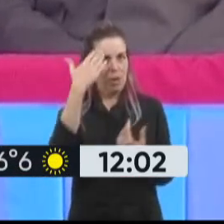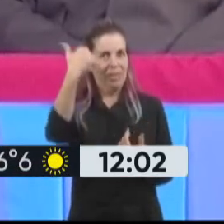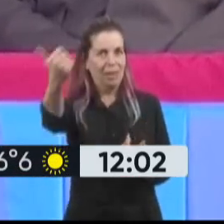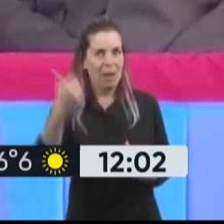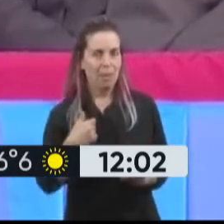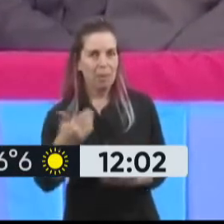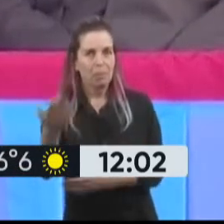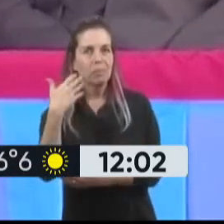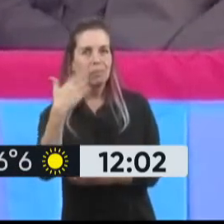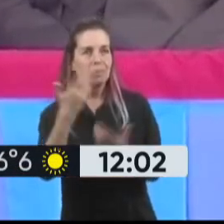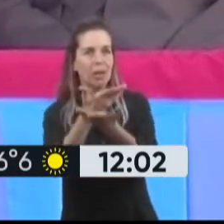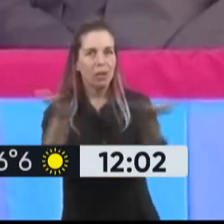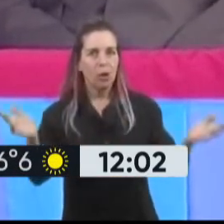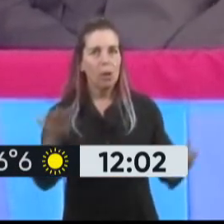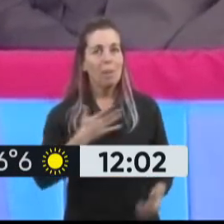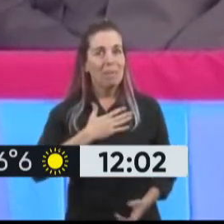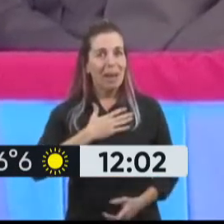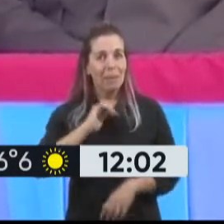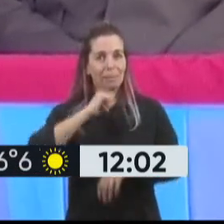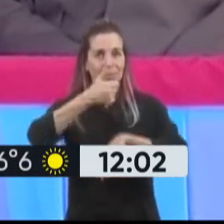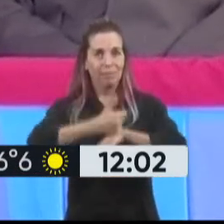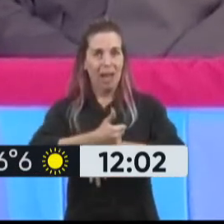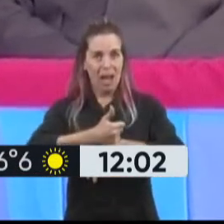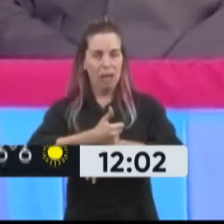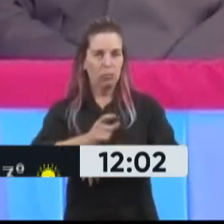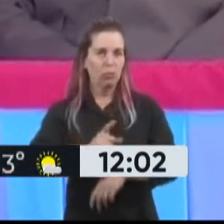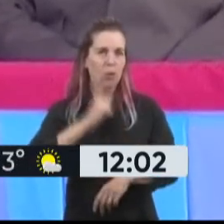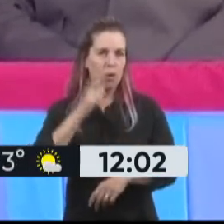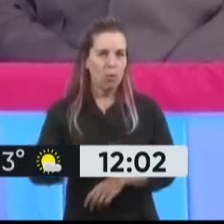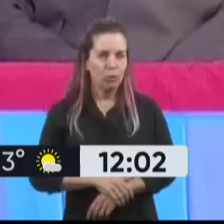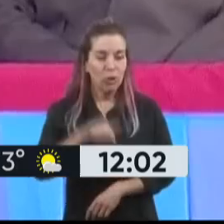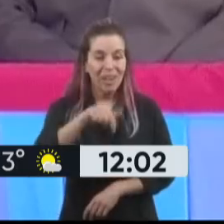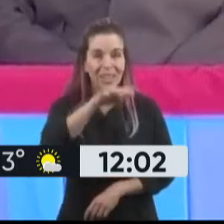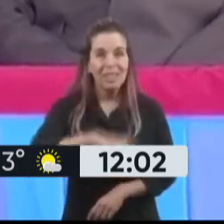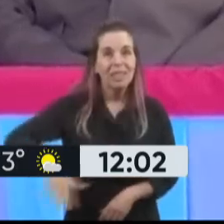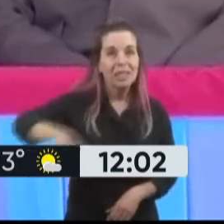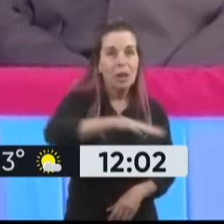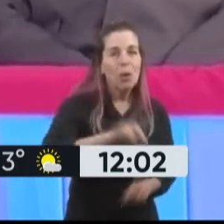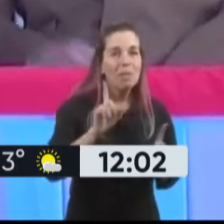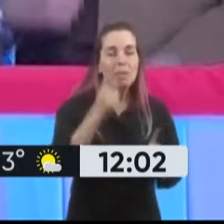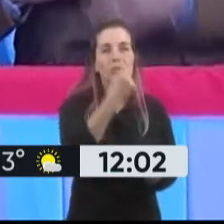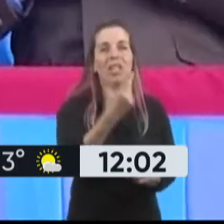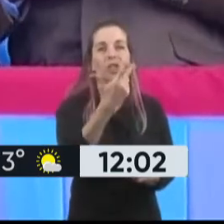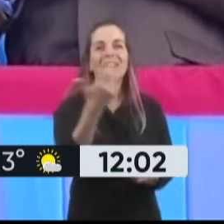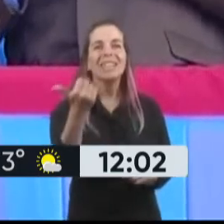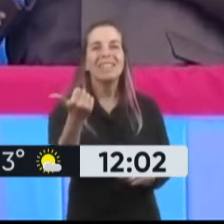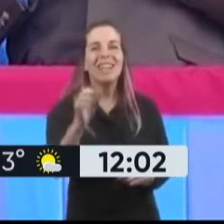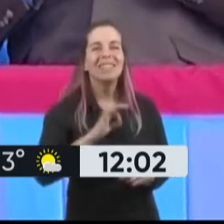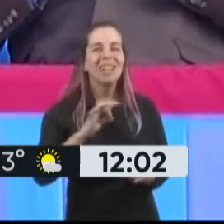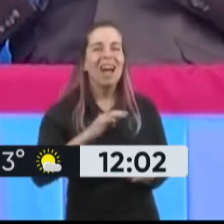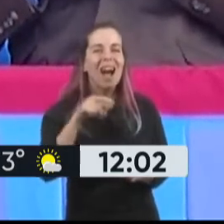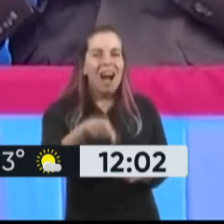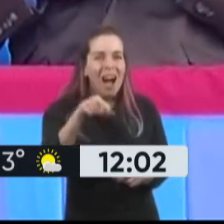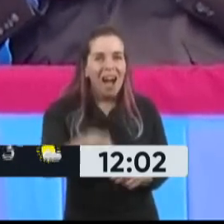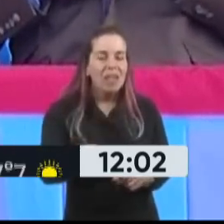ustedes. Es un orgullo estar parado en esta arena, sobre la cual desde hace 136 años desfilan